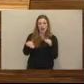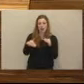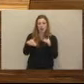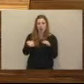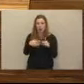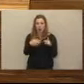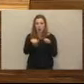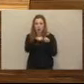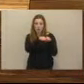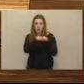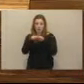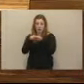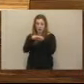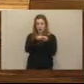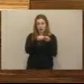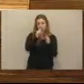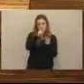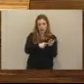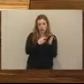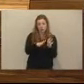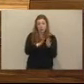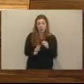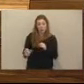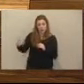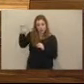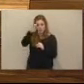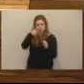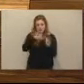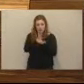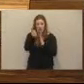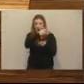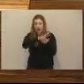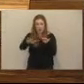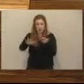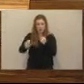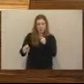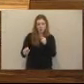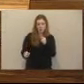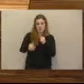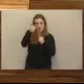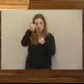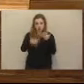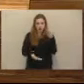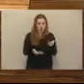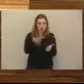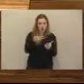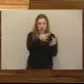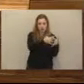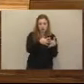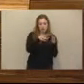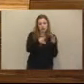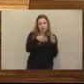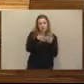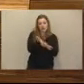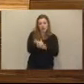contrataciones, pero al ser Europa más garantista que Estados Unidos, éstas vendrían a la baja, es decir,